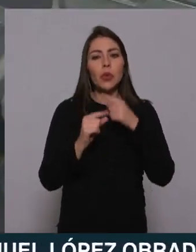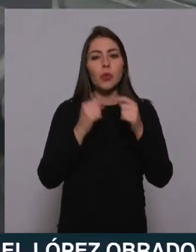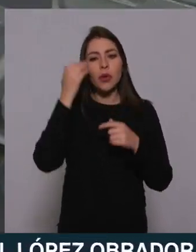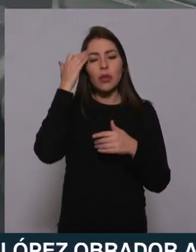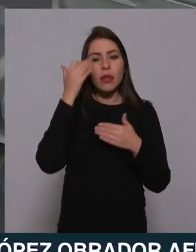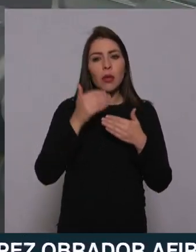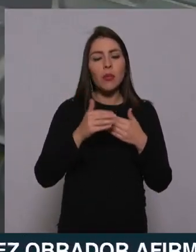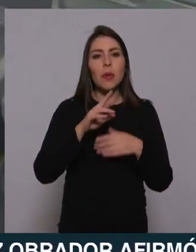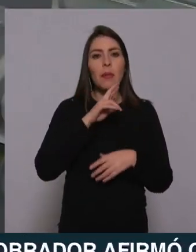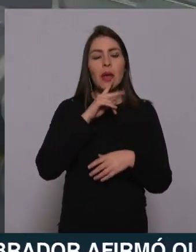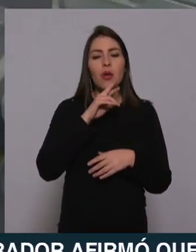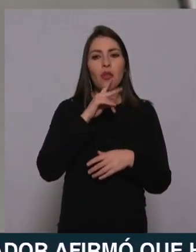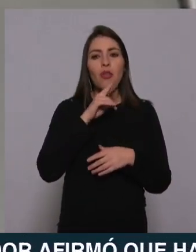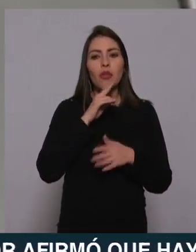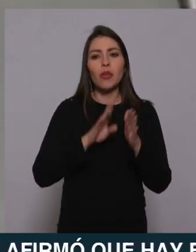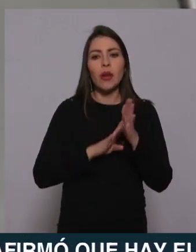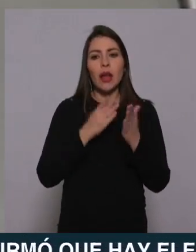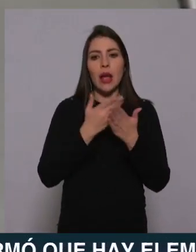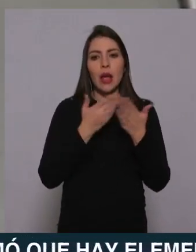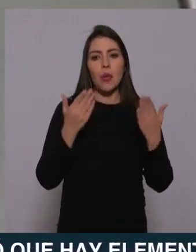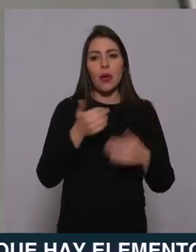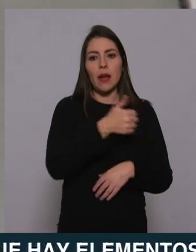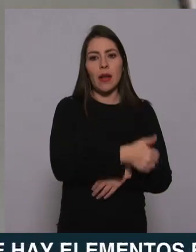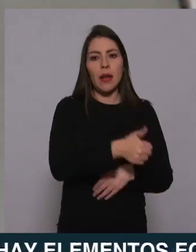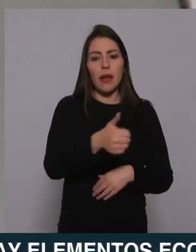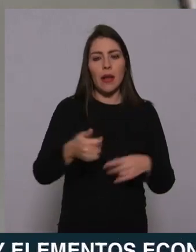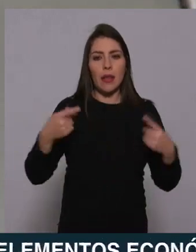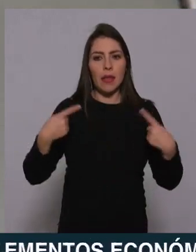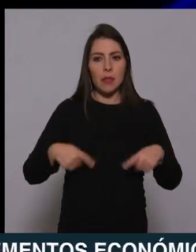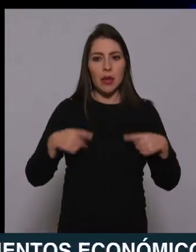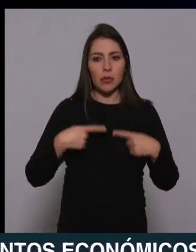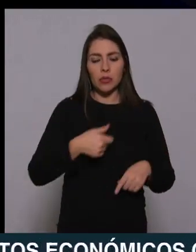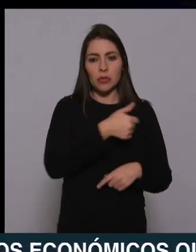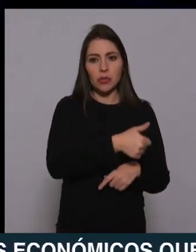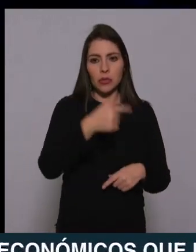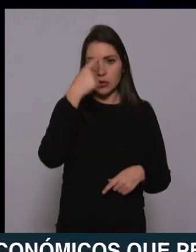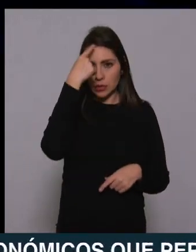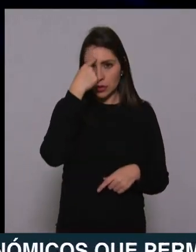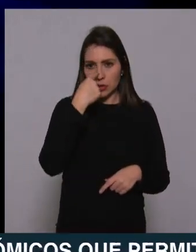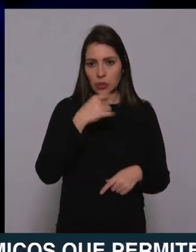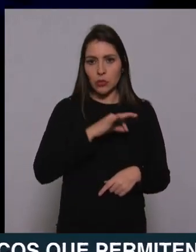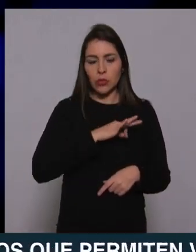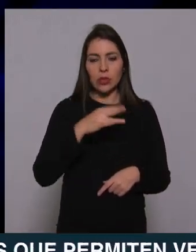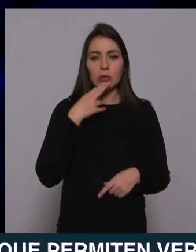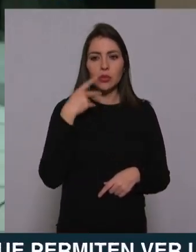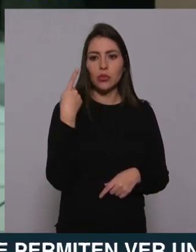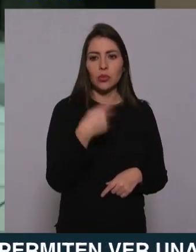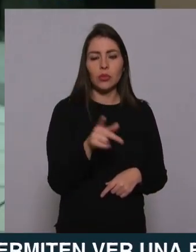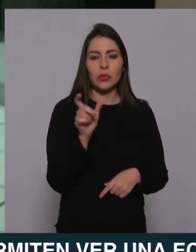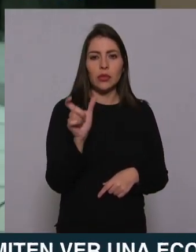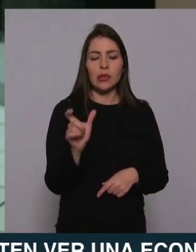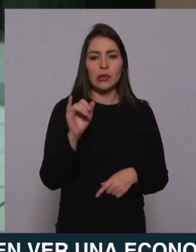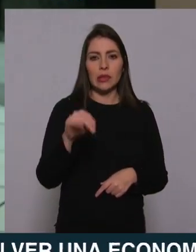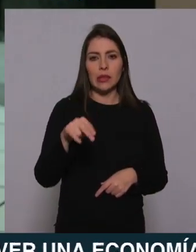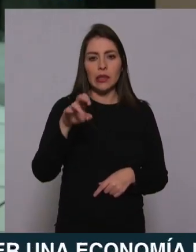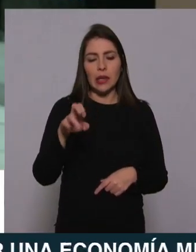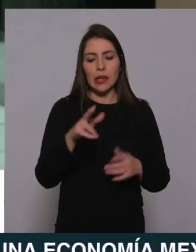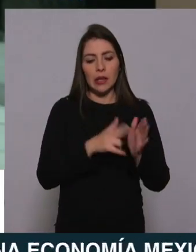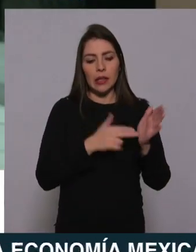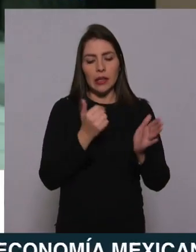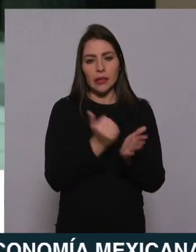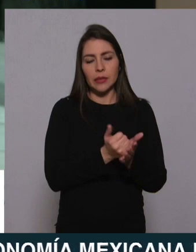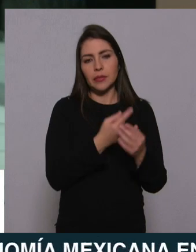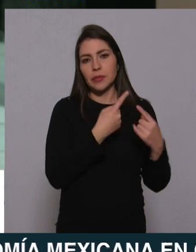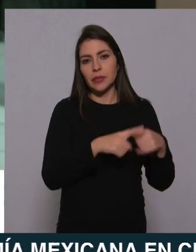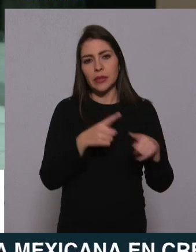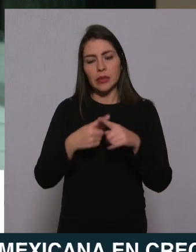se obtienen más datos de cada individuo que sirven para identificación de electores y otros servicios que ofrece el instituto. Nosotros en el INE, ya